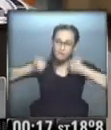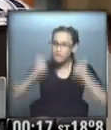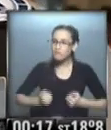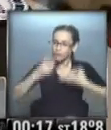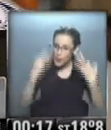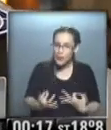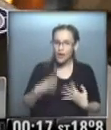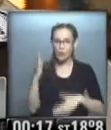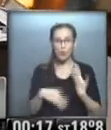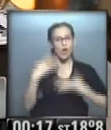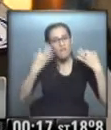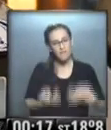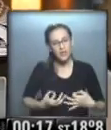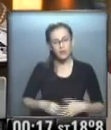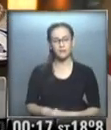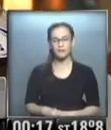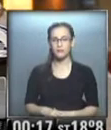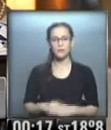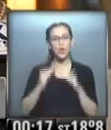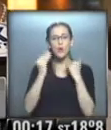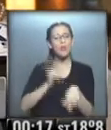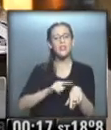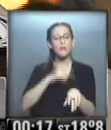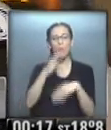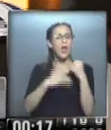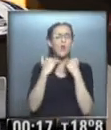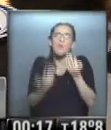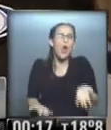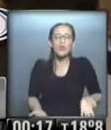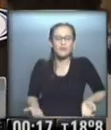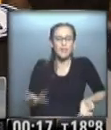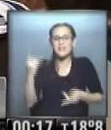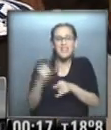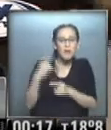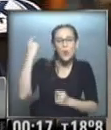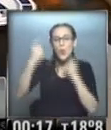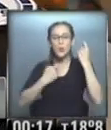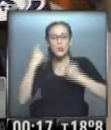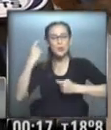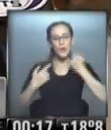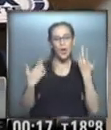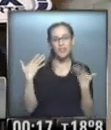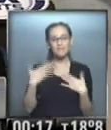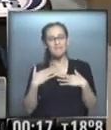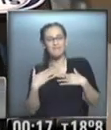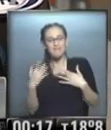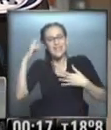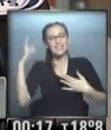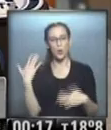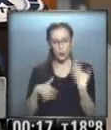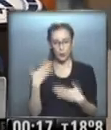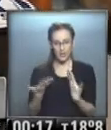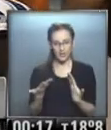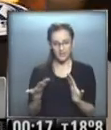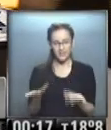todo, dejando todo, sea cual sea el tiempo que te toque jugar. La ilusión siempre está de jugar, entonces, como te digo,